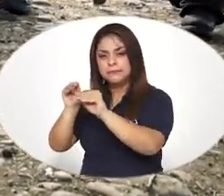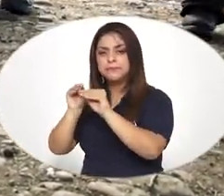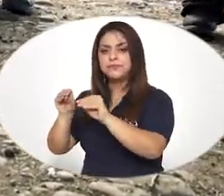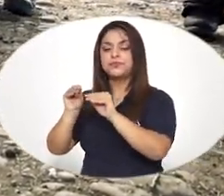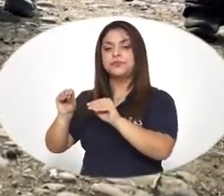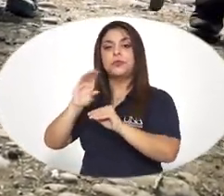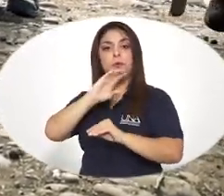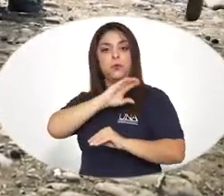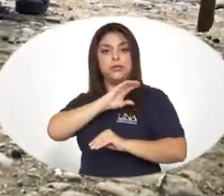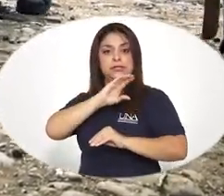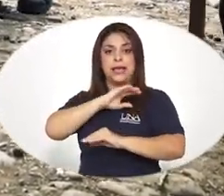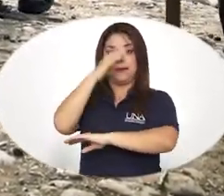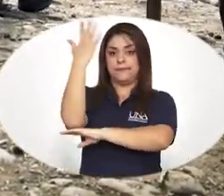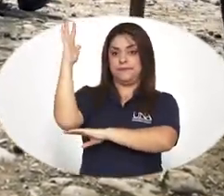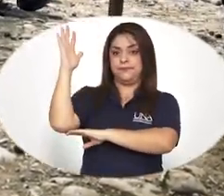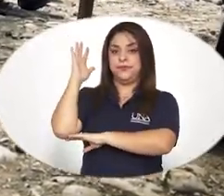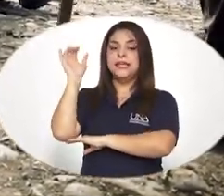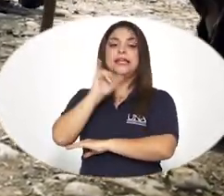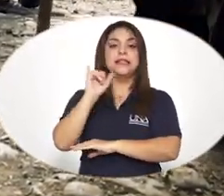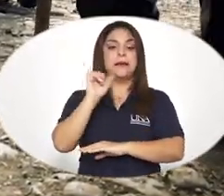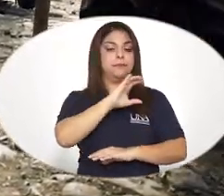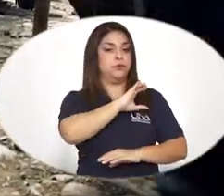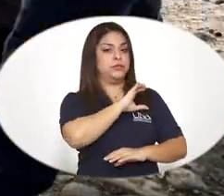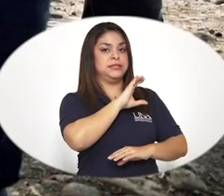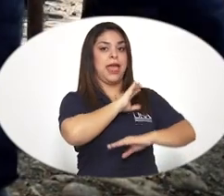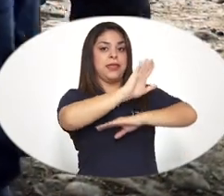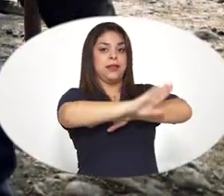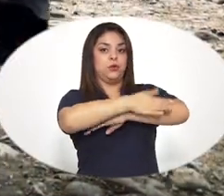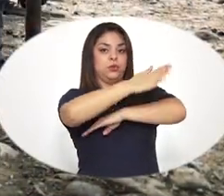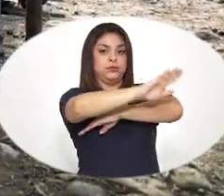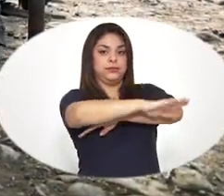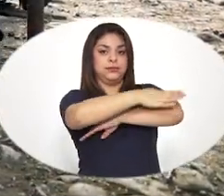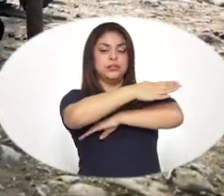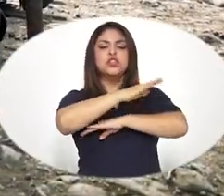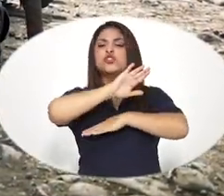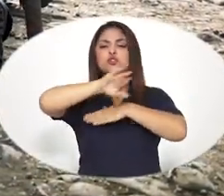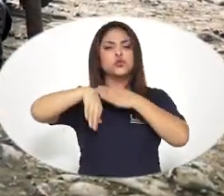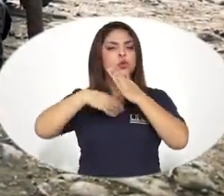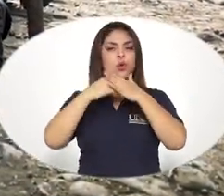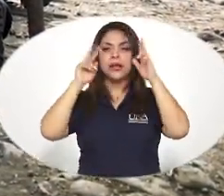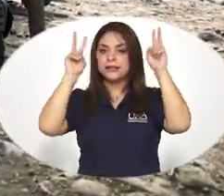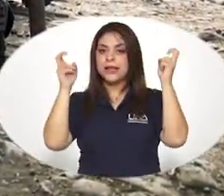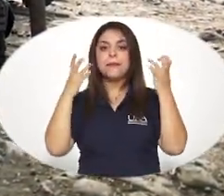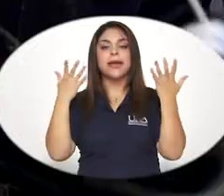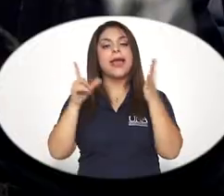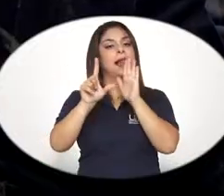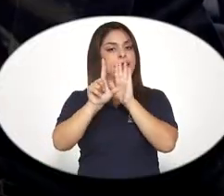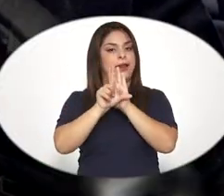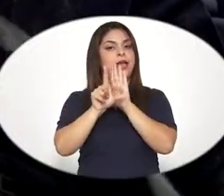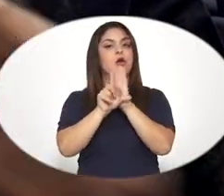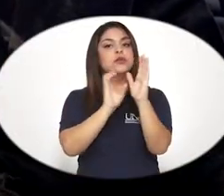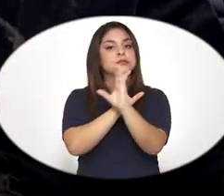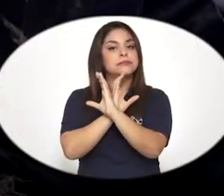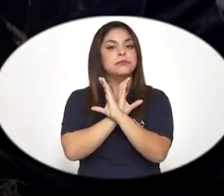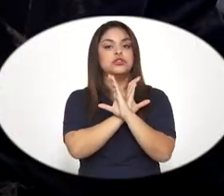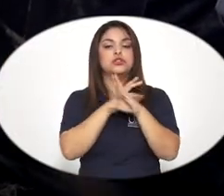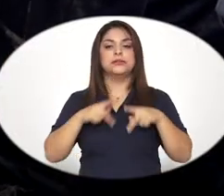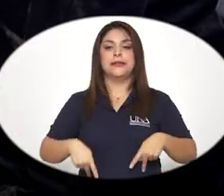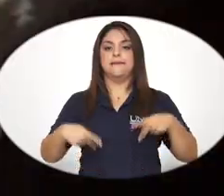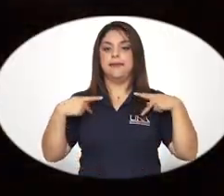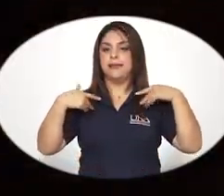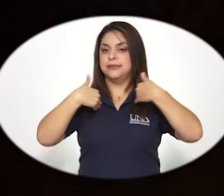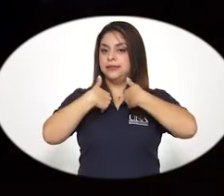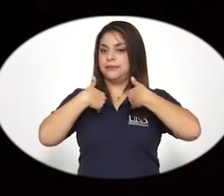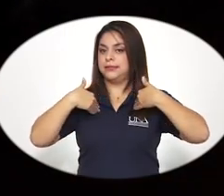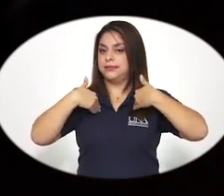capacitado también guardaparques y personal del Sistema Nacional de Guardacostas. Todo dentro del marco de la Ley de Conservación de Vida